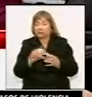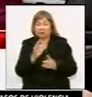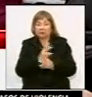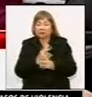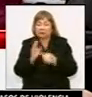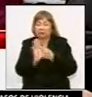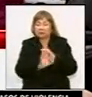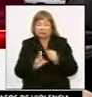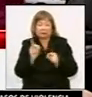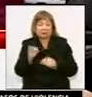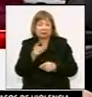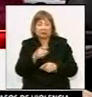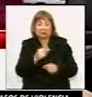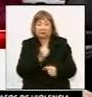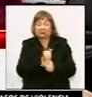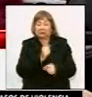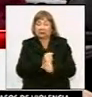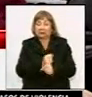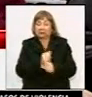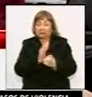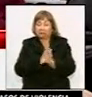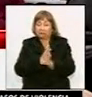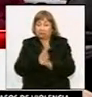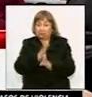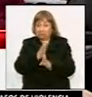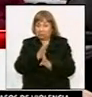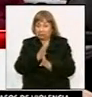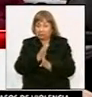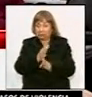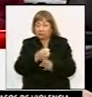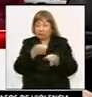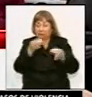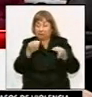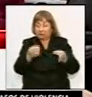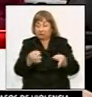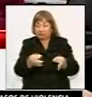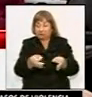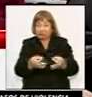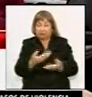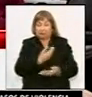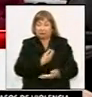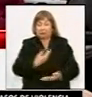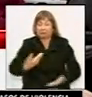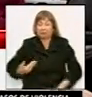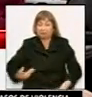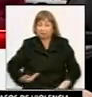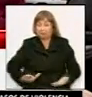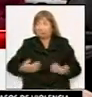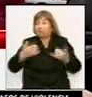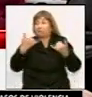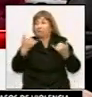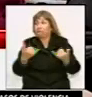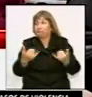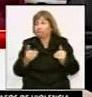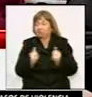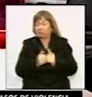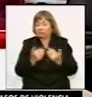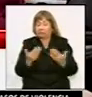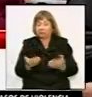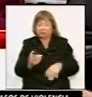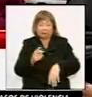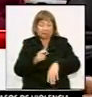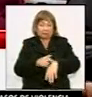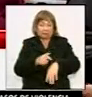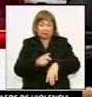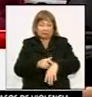protección a aquellos funcionarios en la línea precisamente, presidente, del gobierno actual, que en este momento tiene al